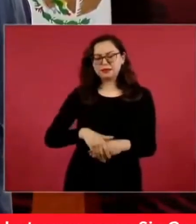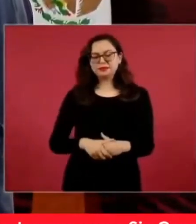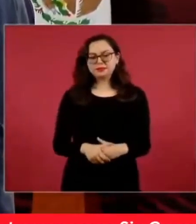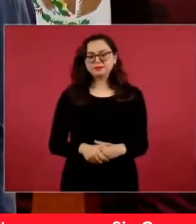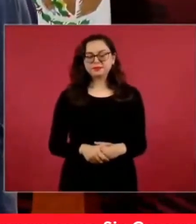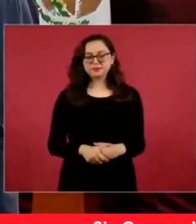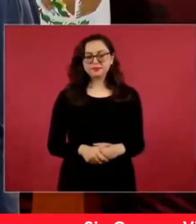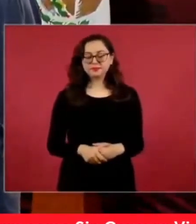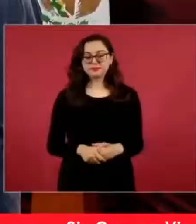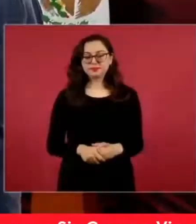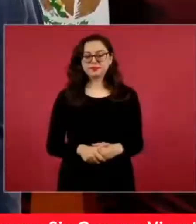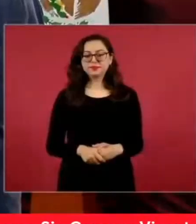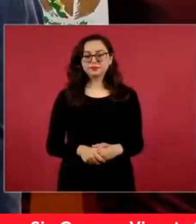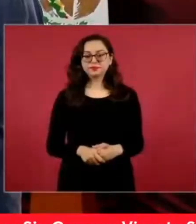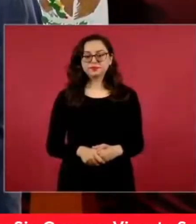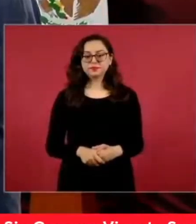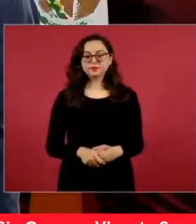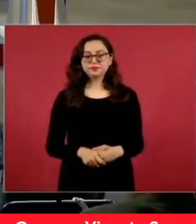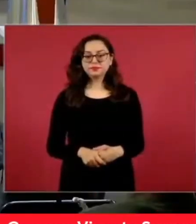aparte de esto,